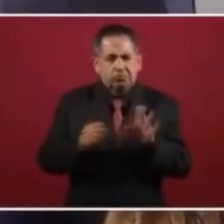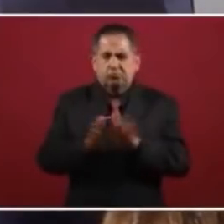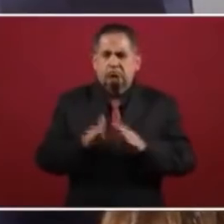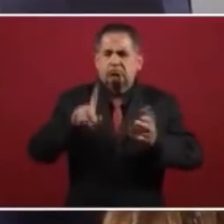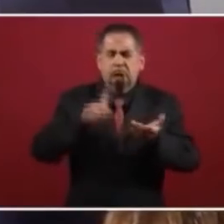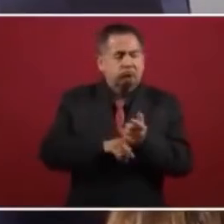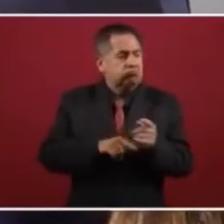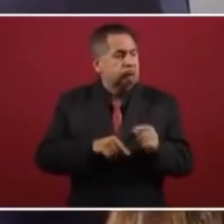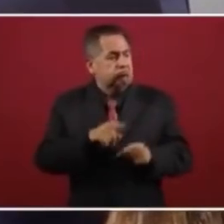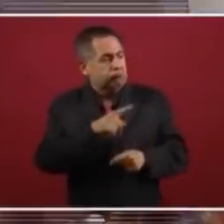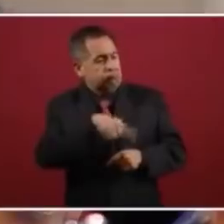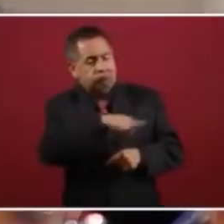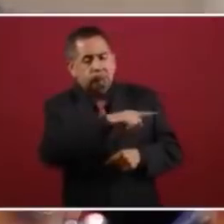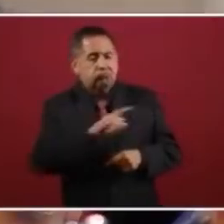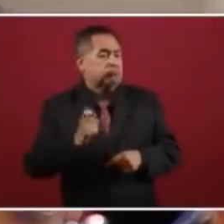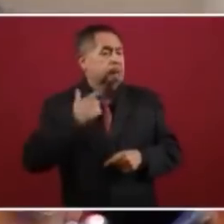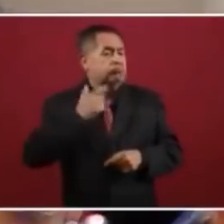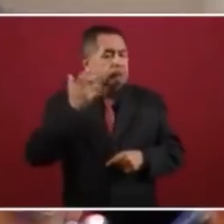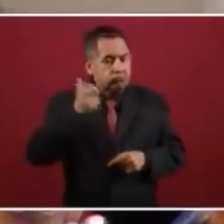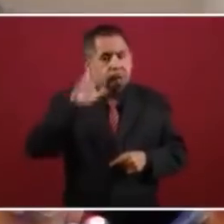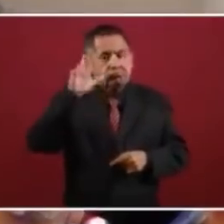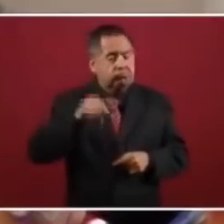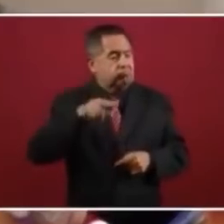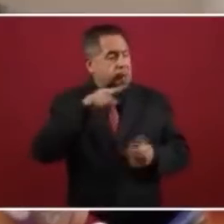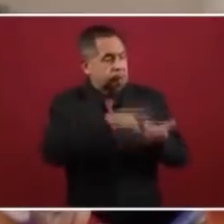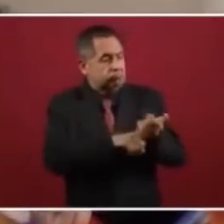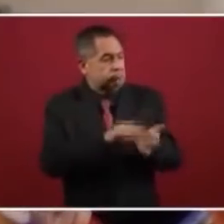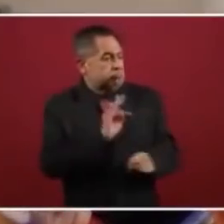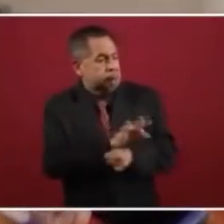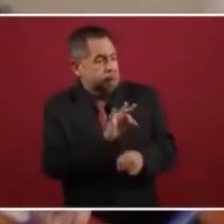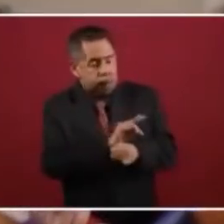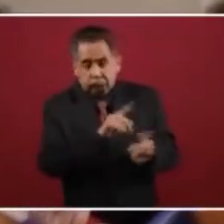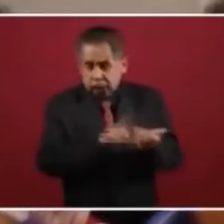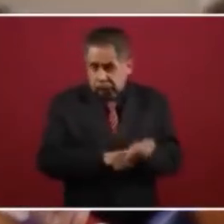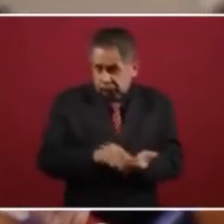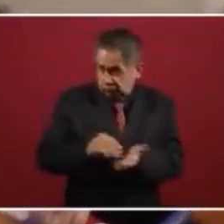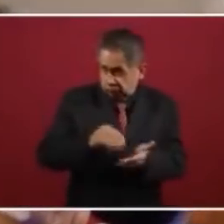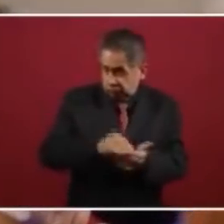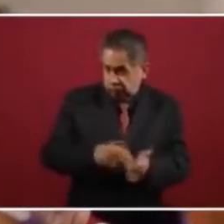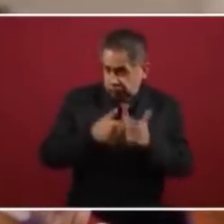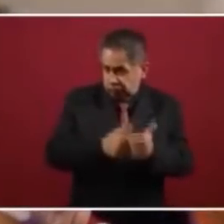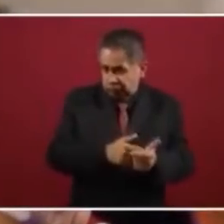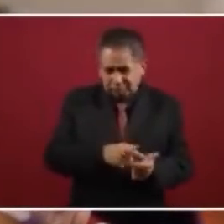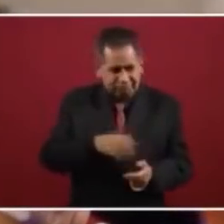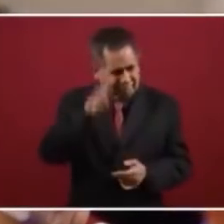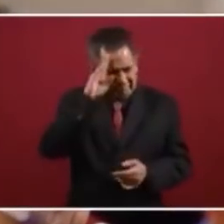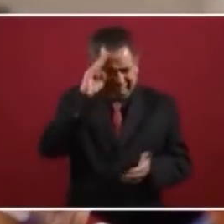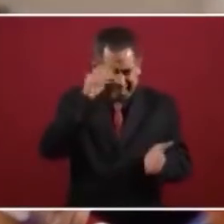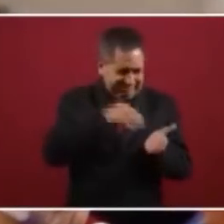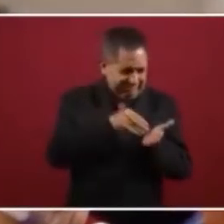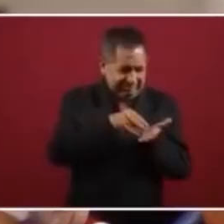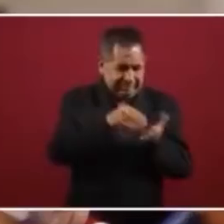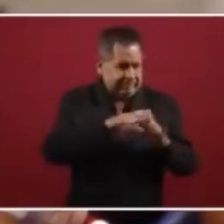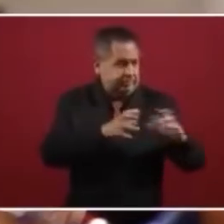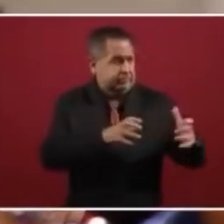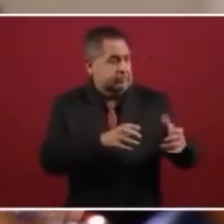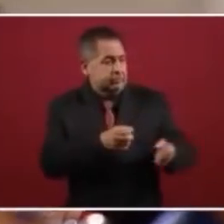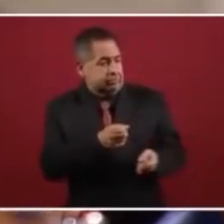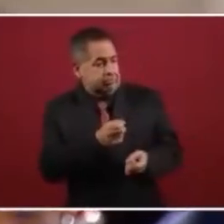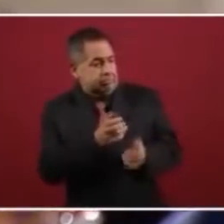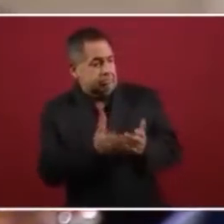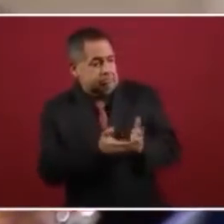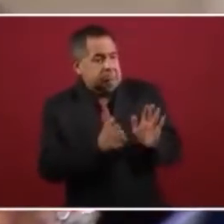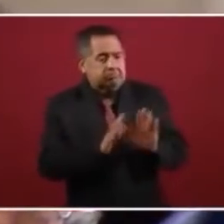de que esos sí fueron los que han sido beneficiados con cantidades estratosféricas? ¿Habrá una